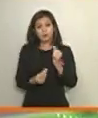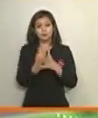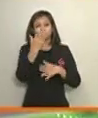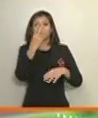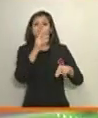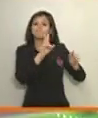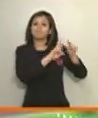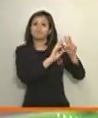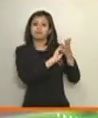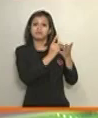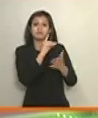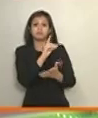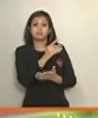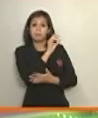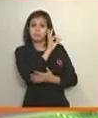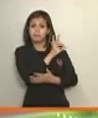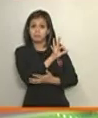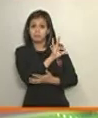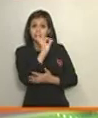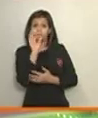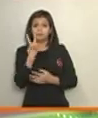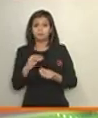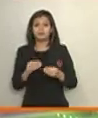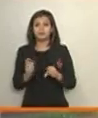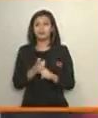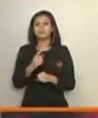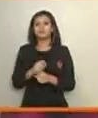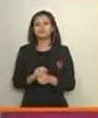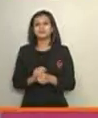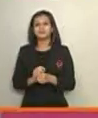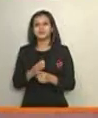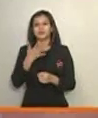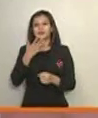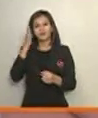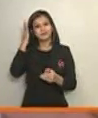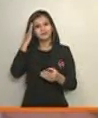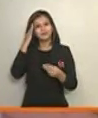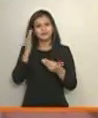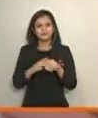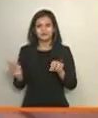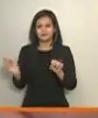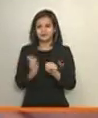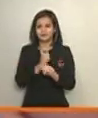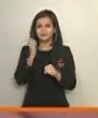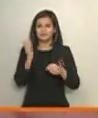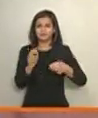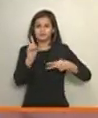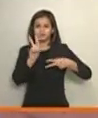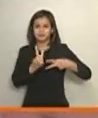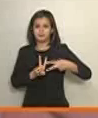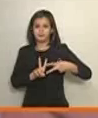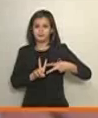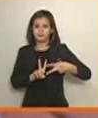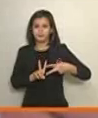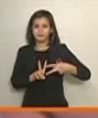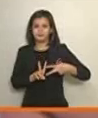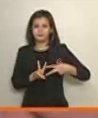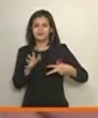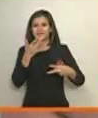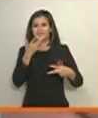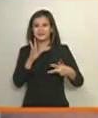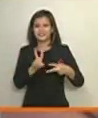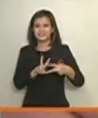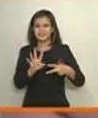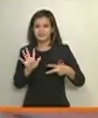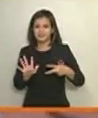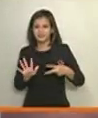nueva guía catracha para que juegues y ganes a lo catracho. Mucha suerte porque el primer dígito es el 2. Segundo dígito, suerte, porque es